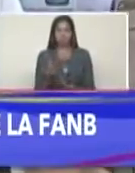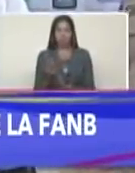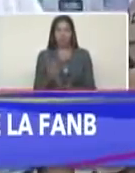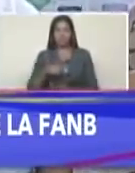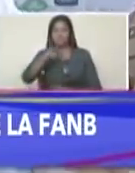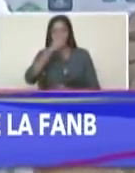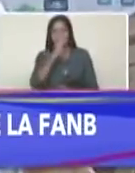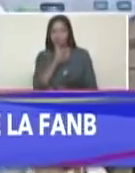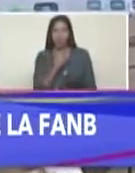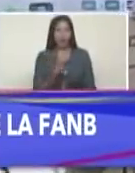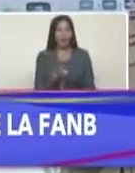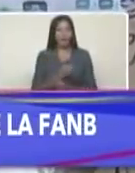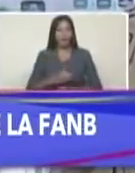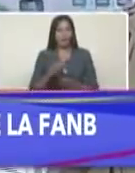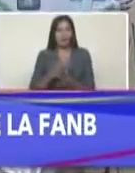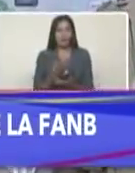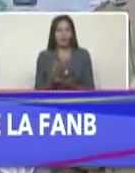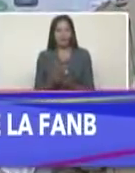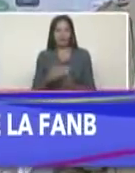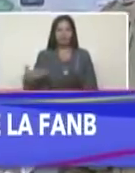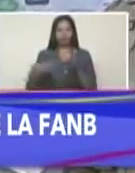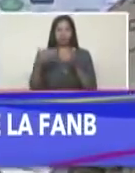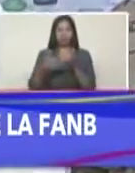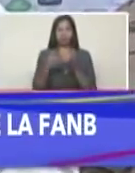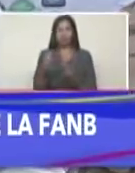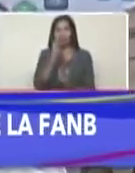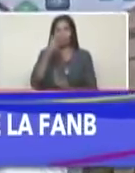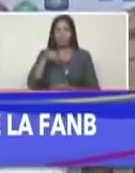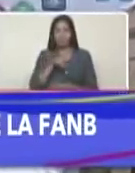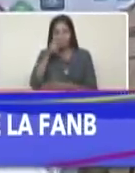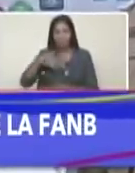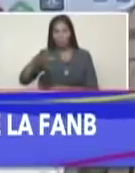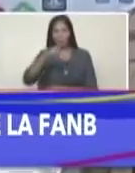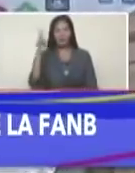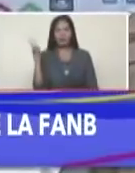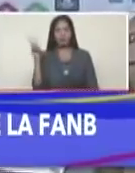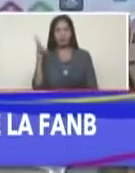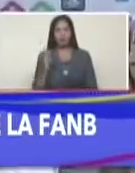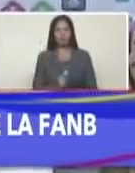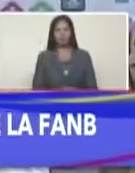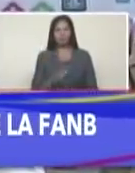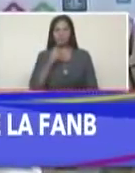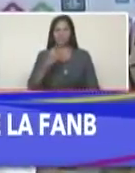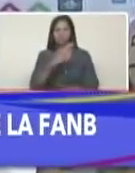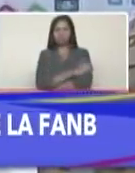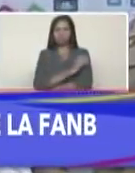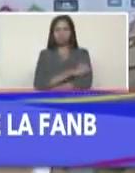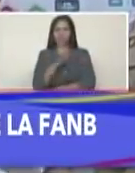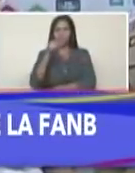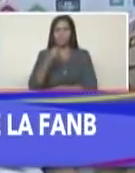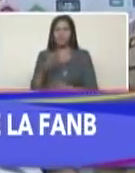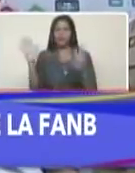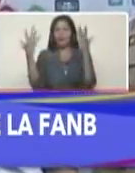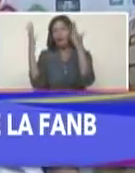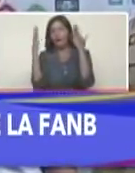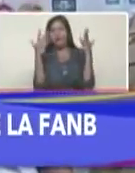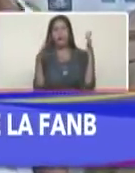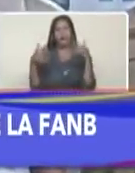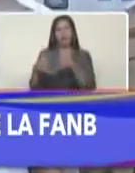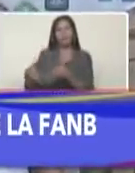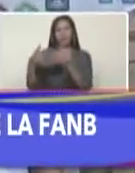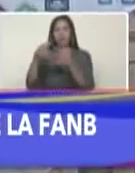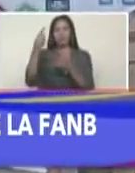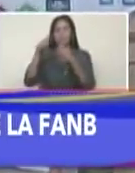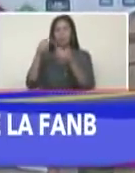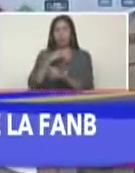vergüenza imperialismo, que quiere meterse con el alimento del pueblo. ¿Qué dice la derecha golpista? Aplaude al imperialismo.